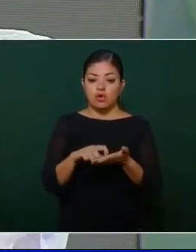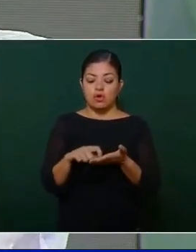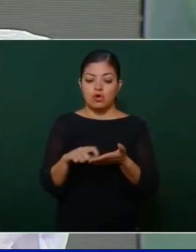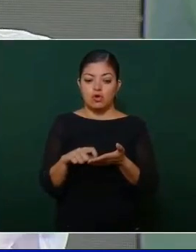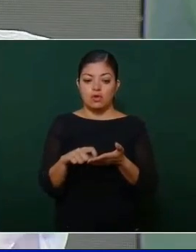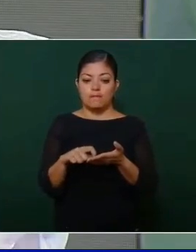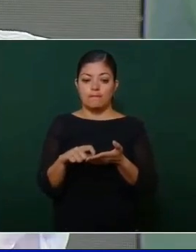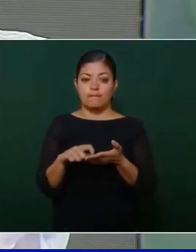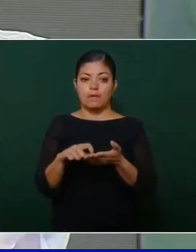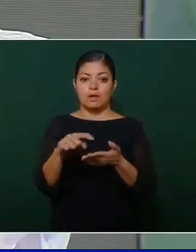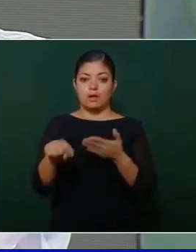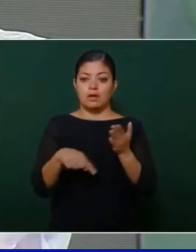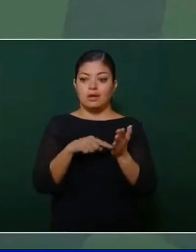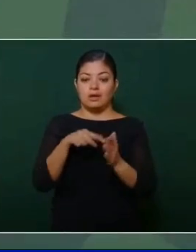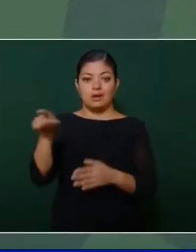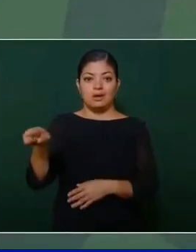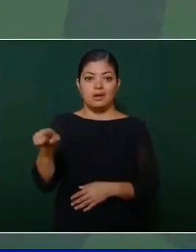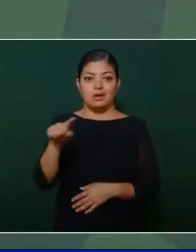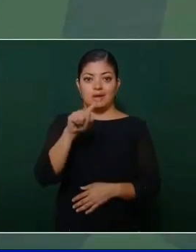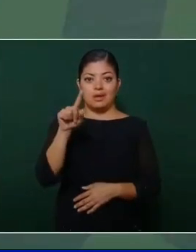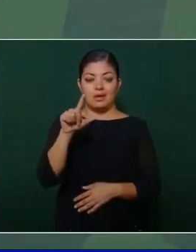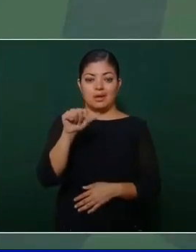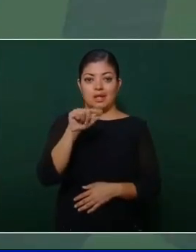en Lázaro Cárdenas, Michoacán,